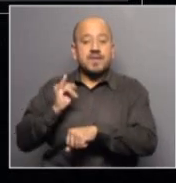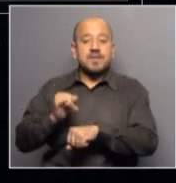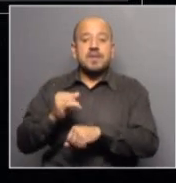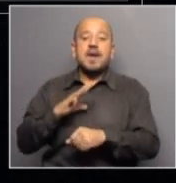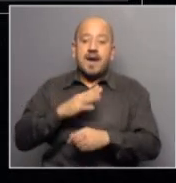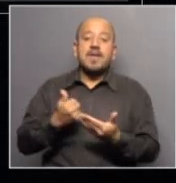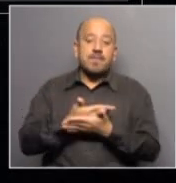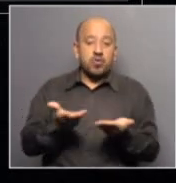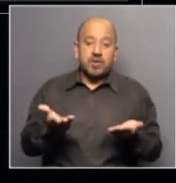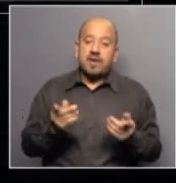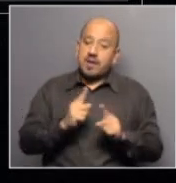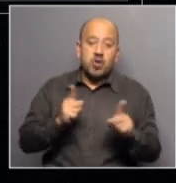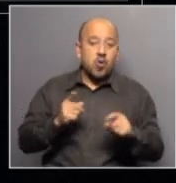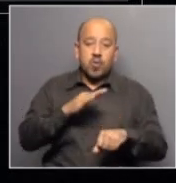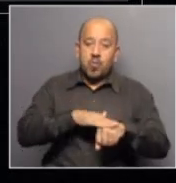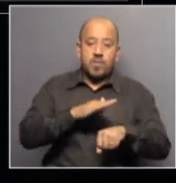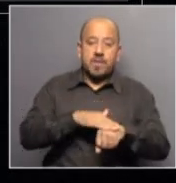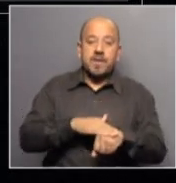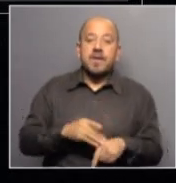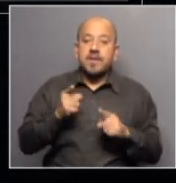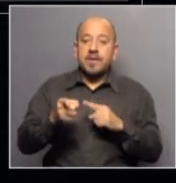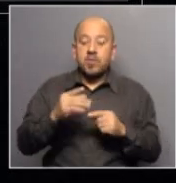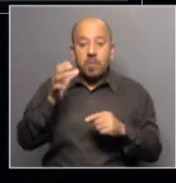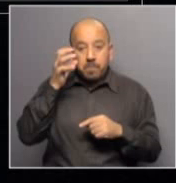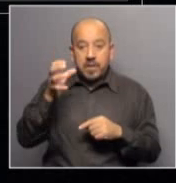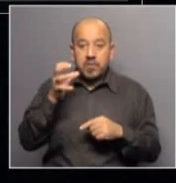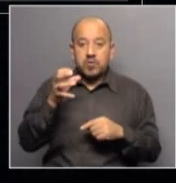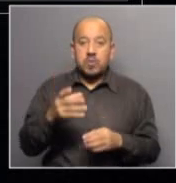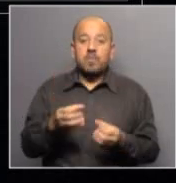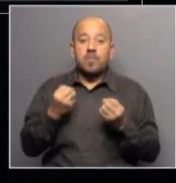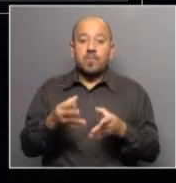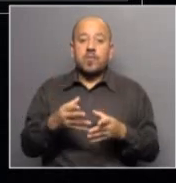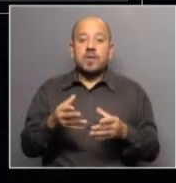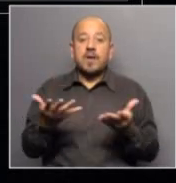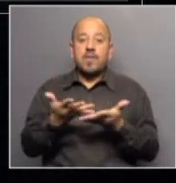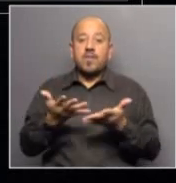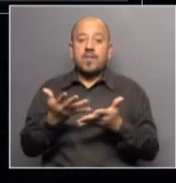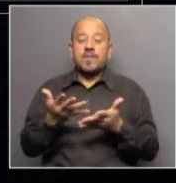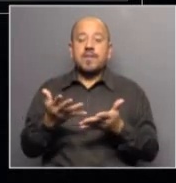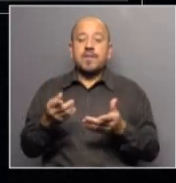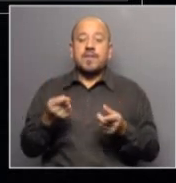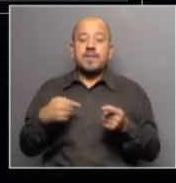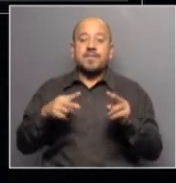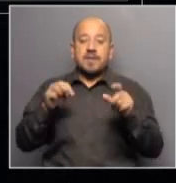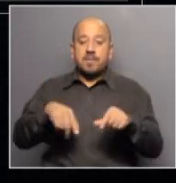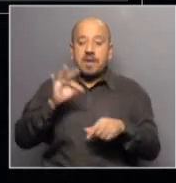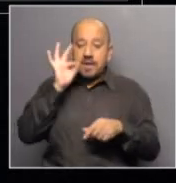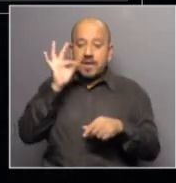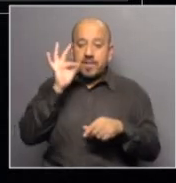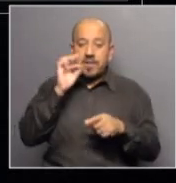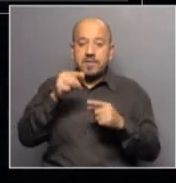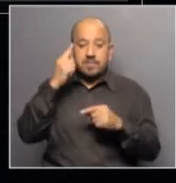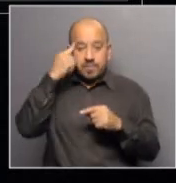culpable hasta que me demuestre que no. Y esto es muy peligroso, no solo para lo que es ahora el rubro de cannabis, sino bueno,